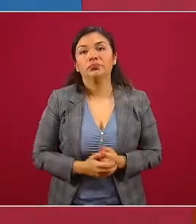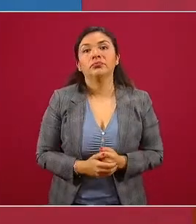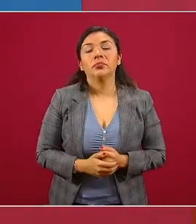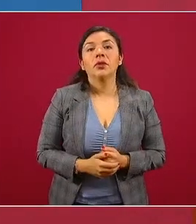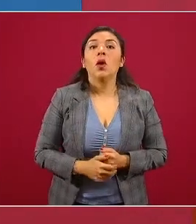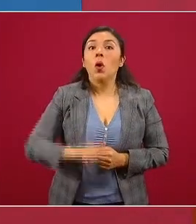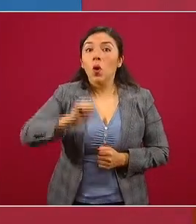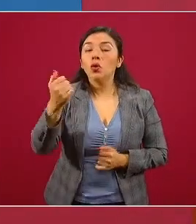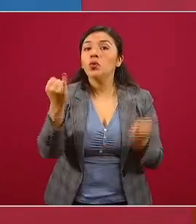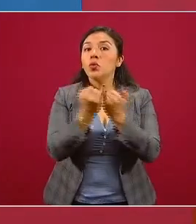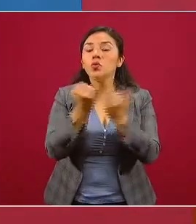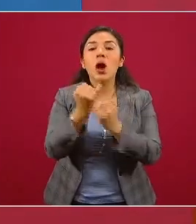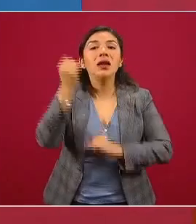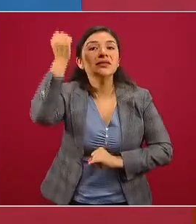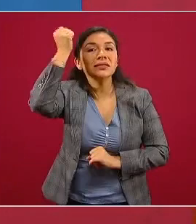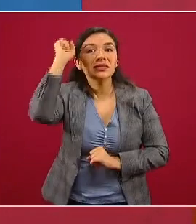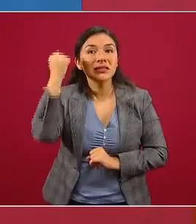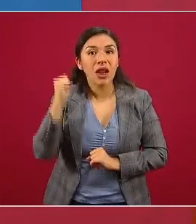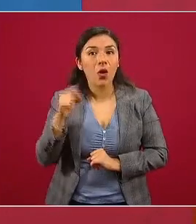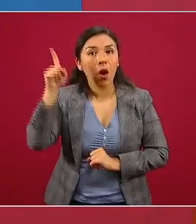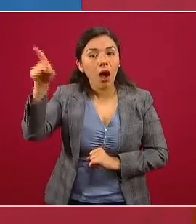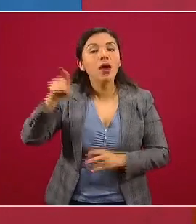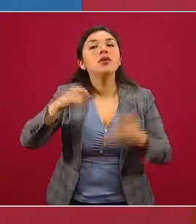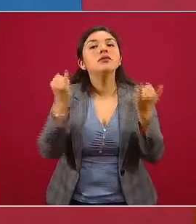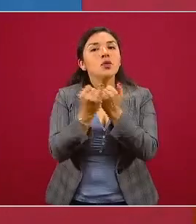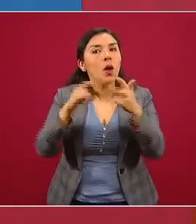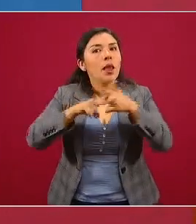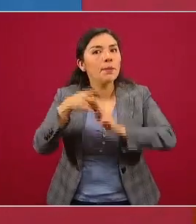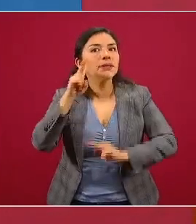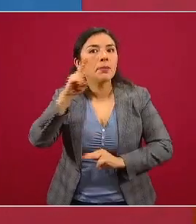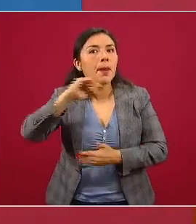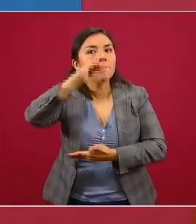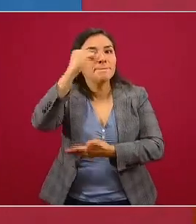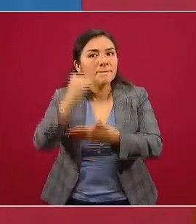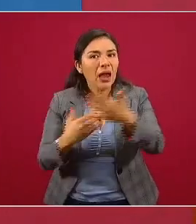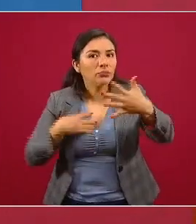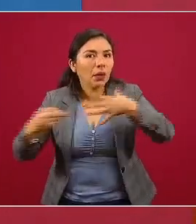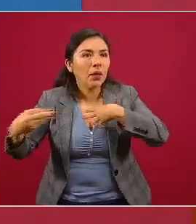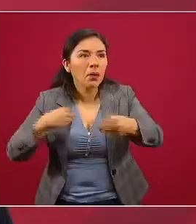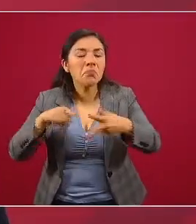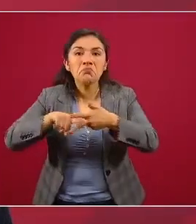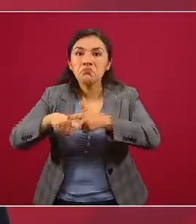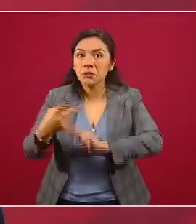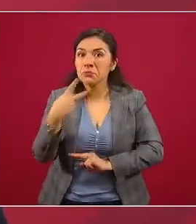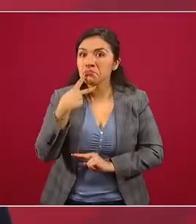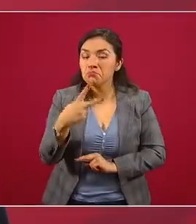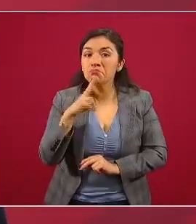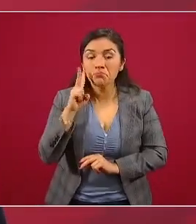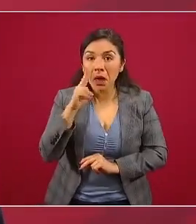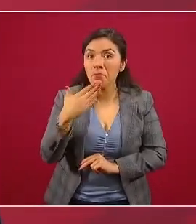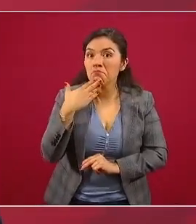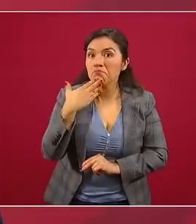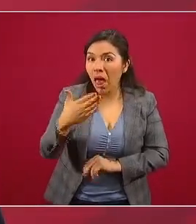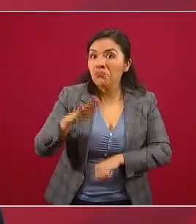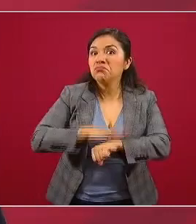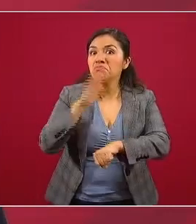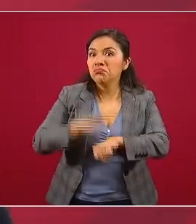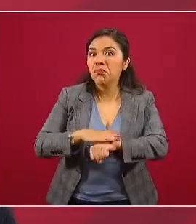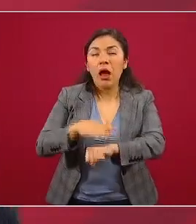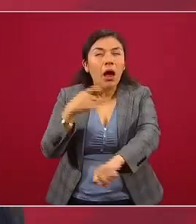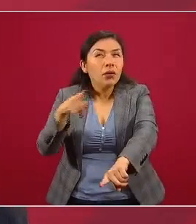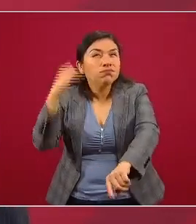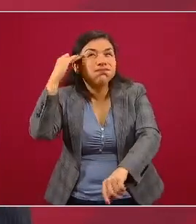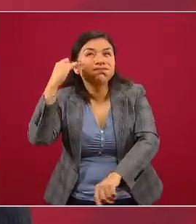situación es el estado de Sinaloa, donde también hay ya un descenso progresivo y sostenido, no tan de tan